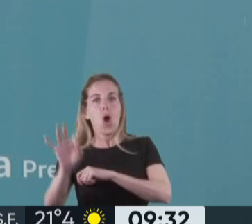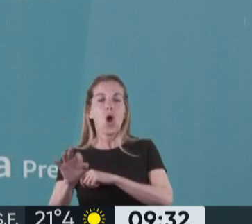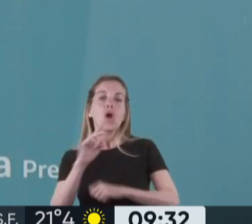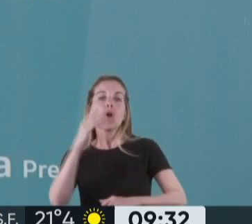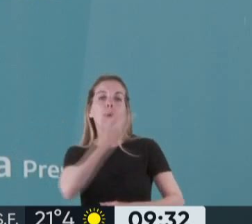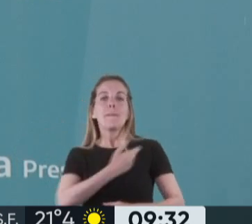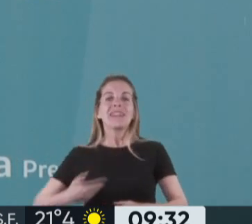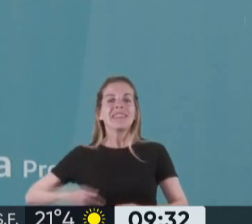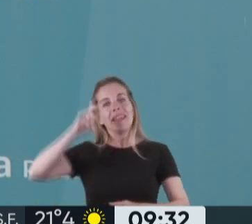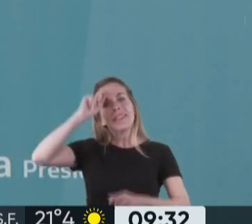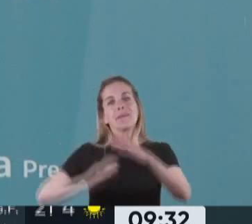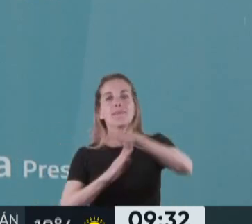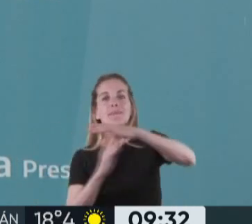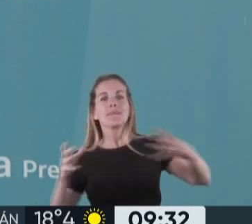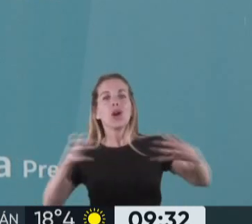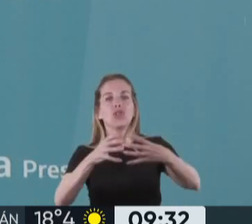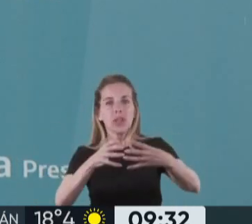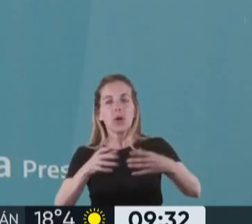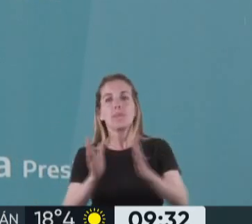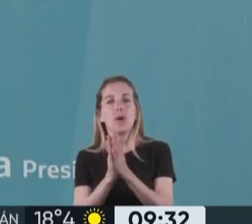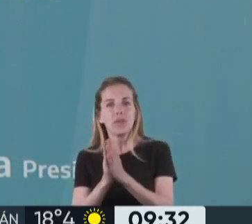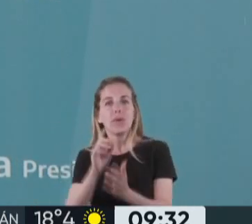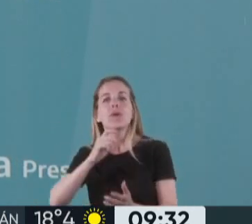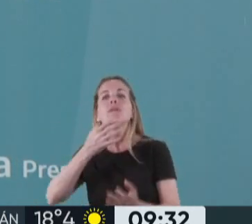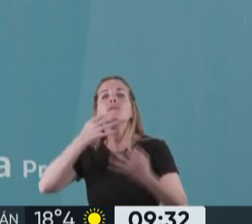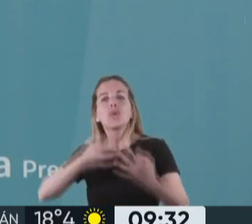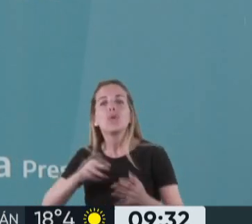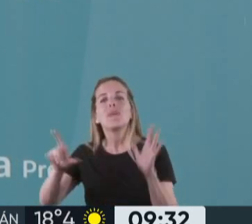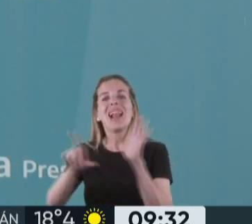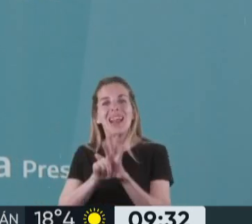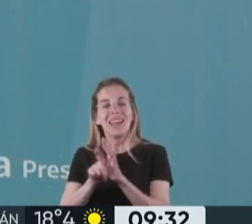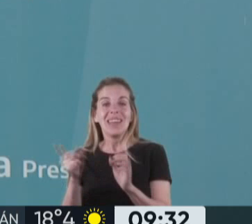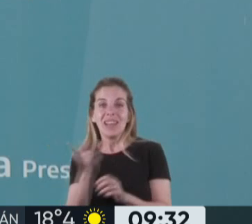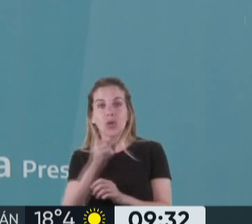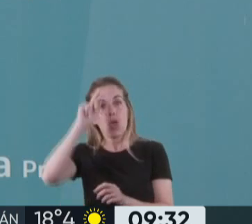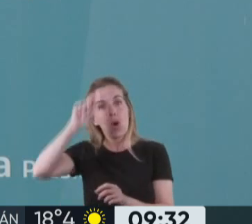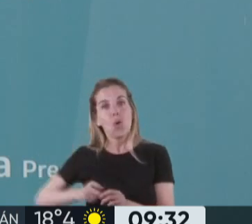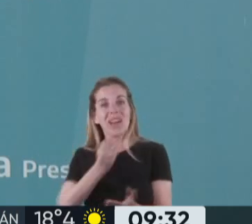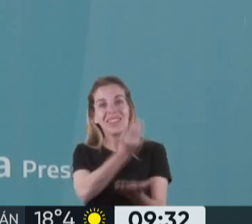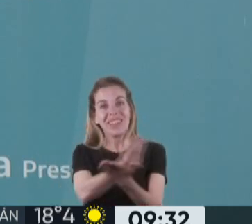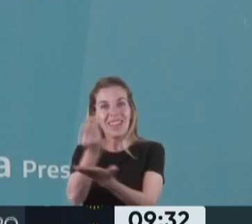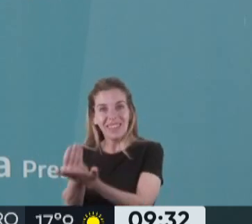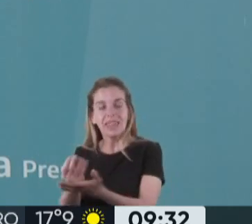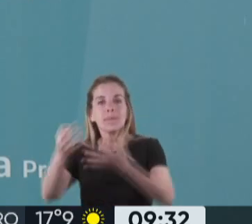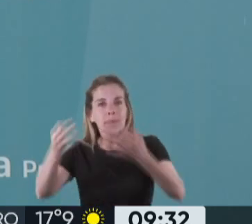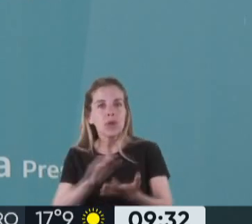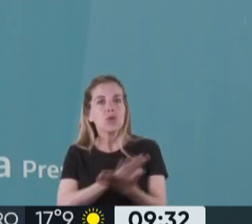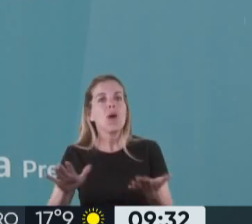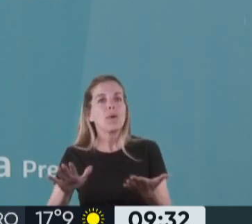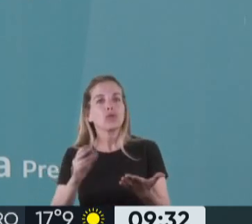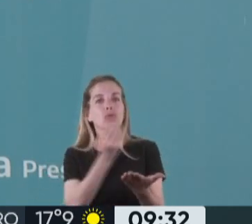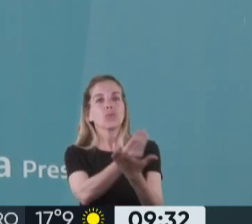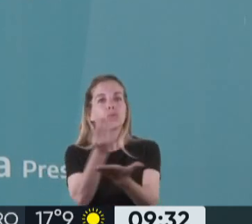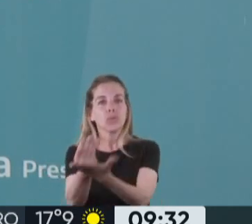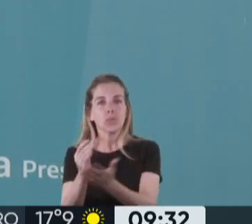la Magistratura, se ocupe de que se cumpla la ley y que esos lugares en la Cámara Federal sean ocupados por quien corresponde y por quienes ganen